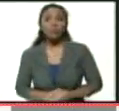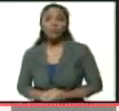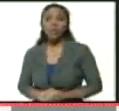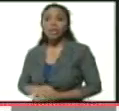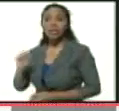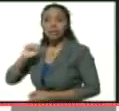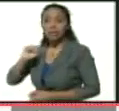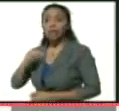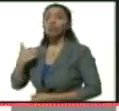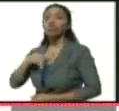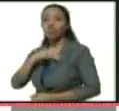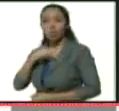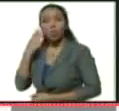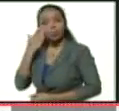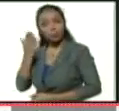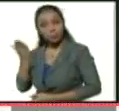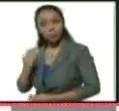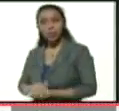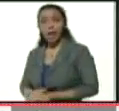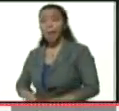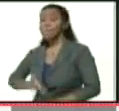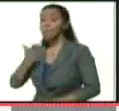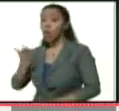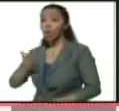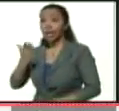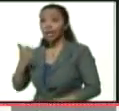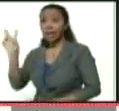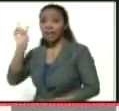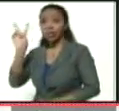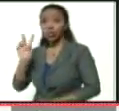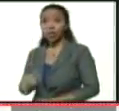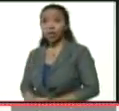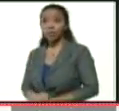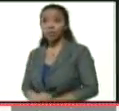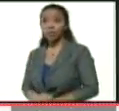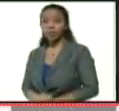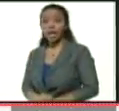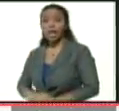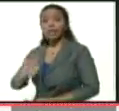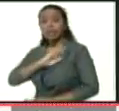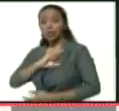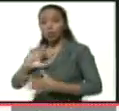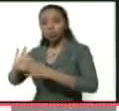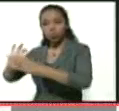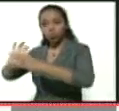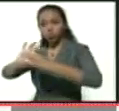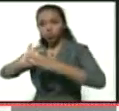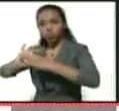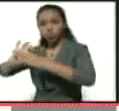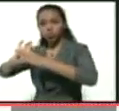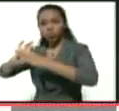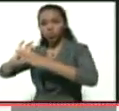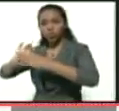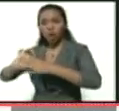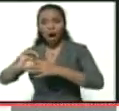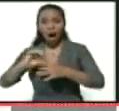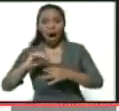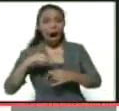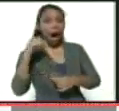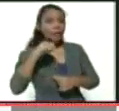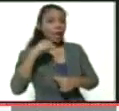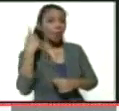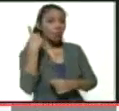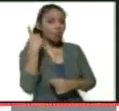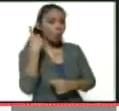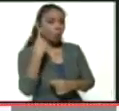Bueno, nosotros, fíjese, lo más importante de Venezuela es mantenernos unidos. Aquí está uno, presidente, que lo puedo